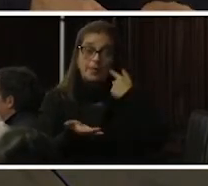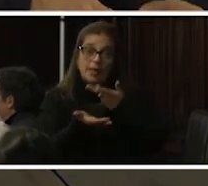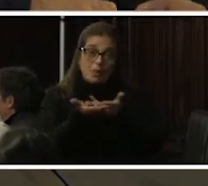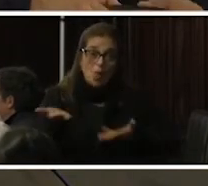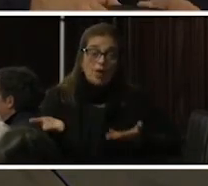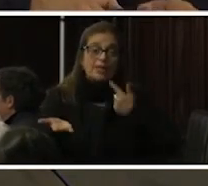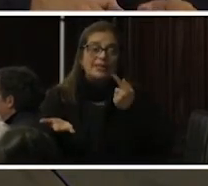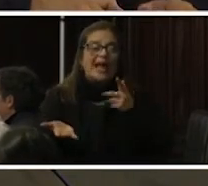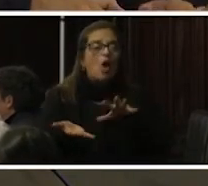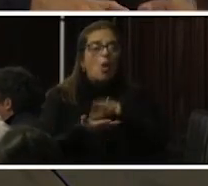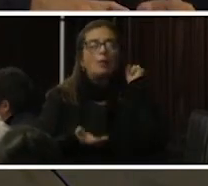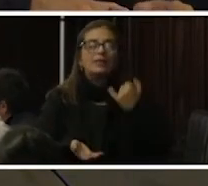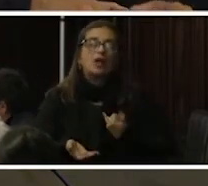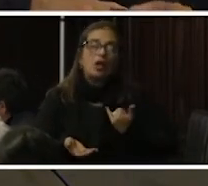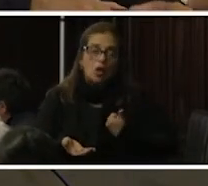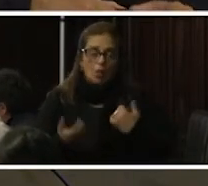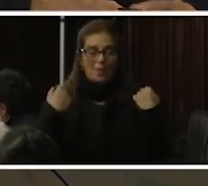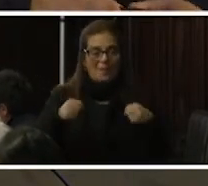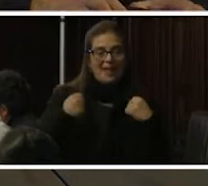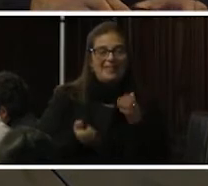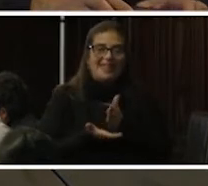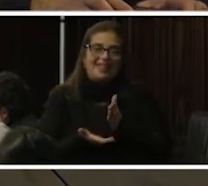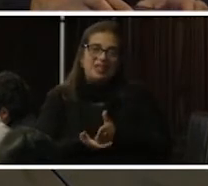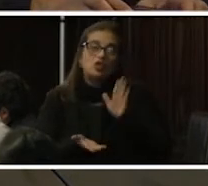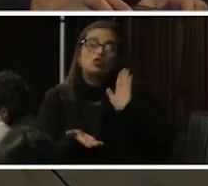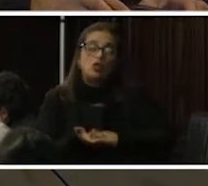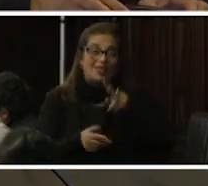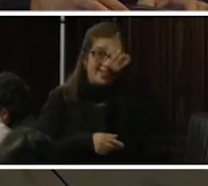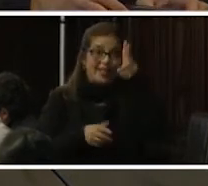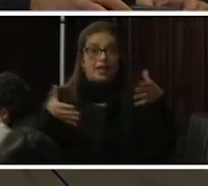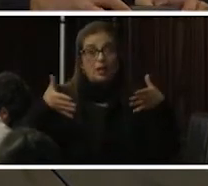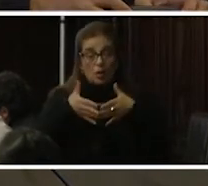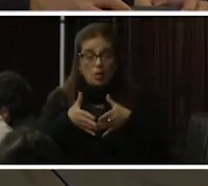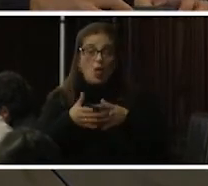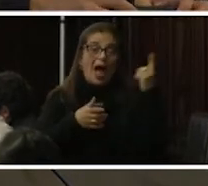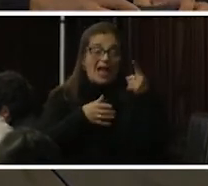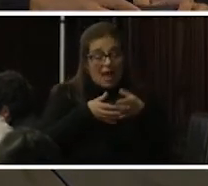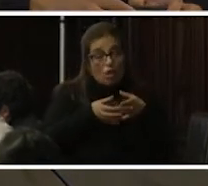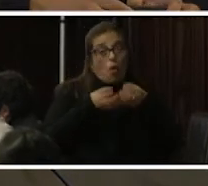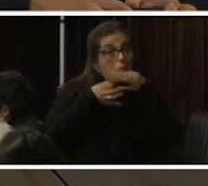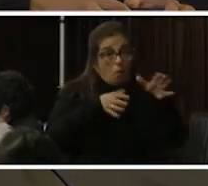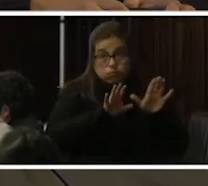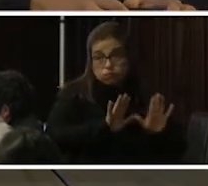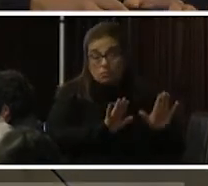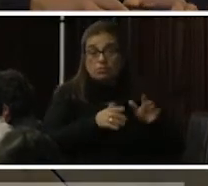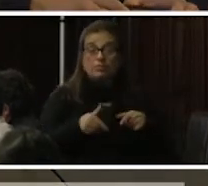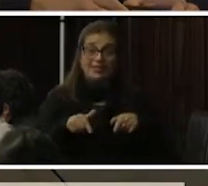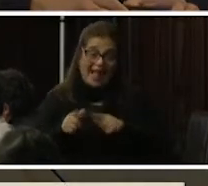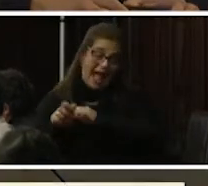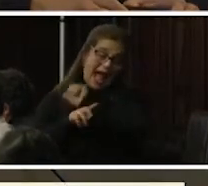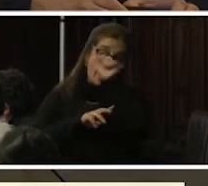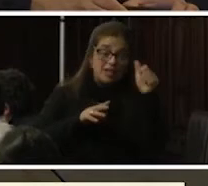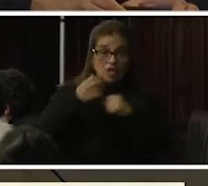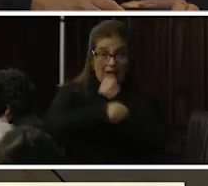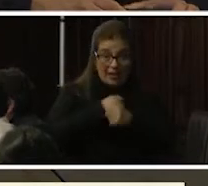donde se sistematiza la interpretación y práctica de los derechos relativos a los pueblos indígenas en aislamiento voluntario a lo largo del tiempo.